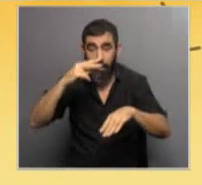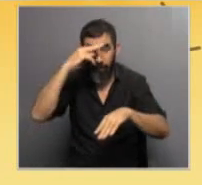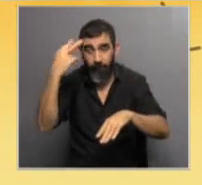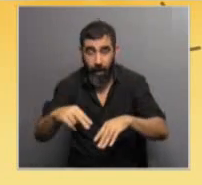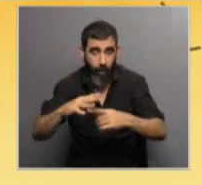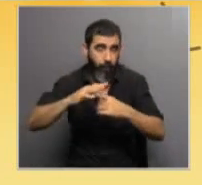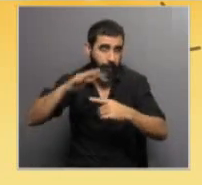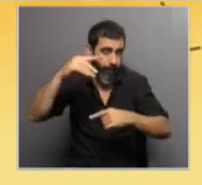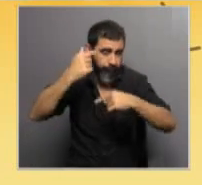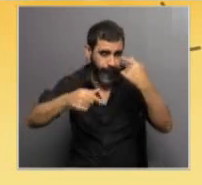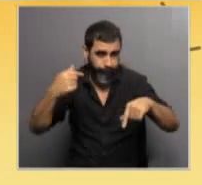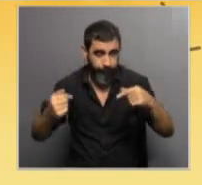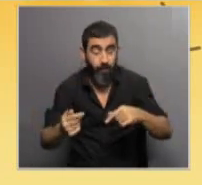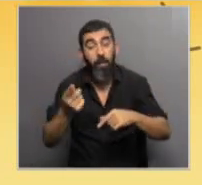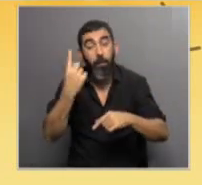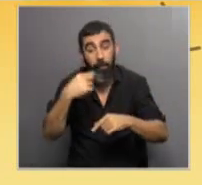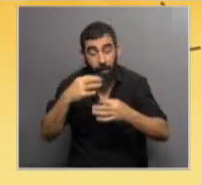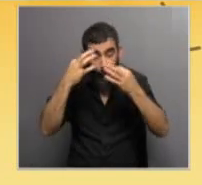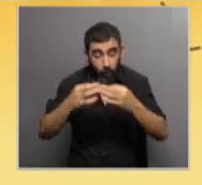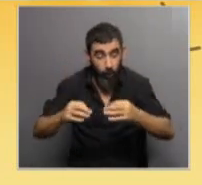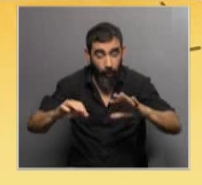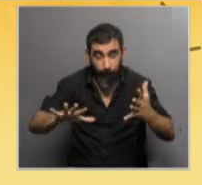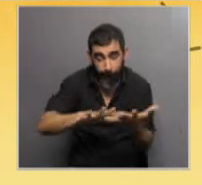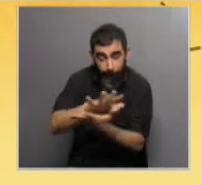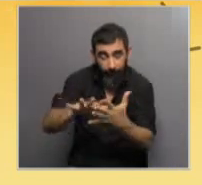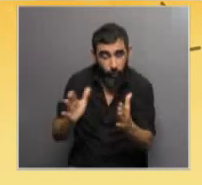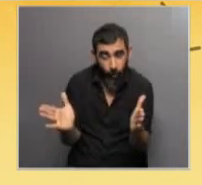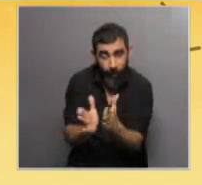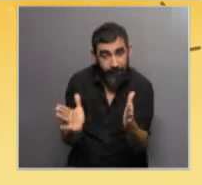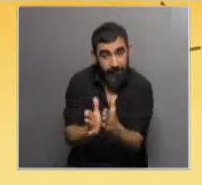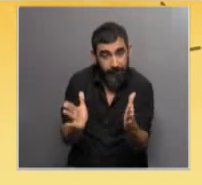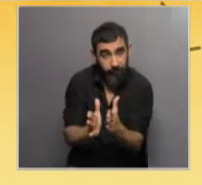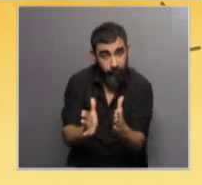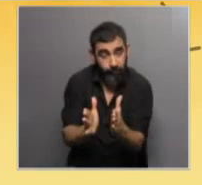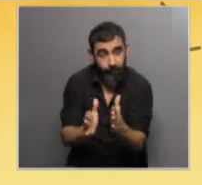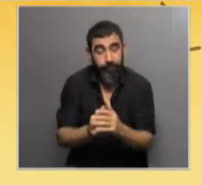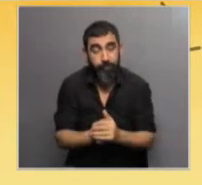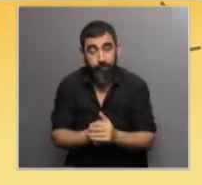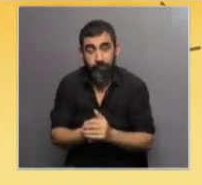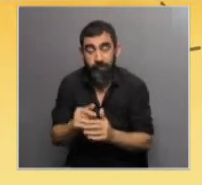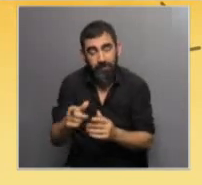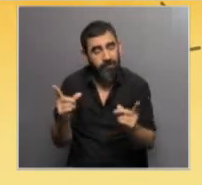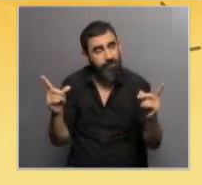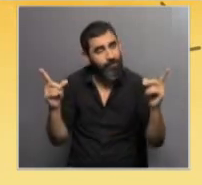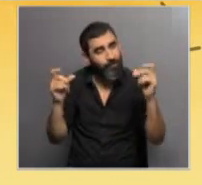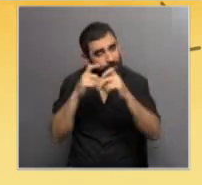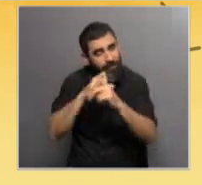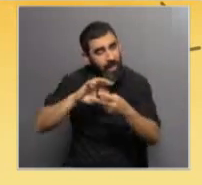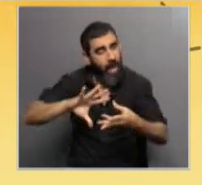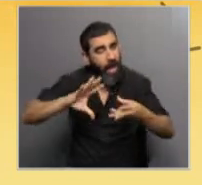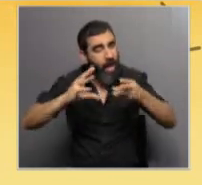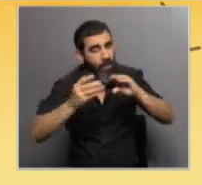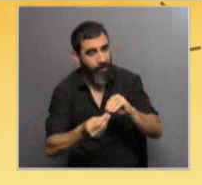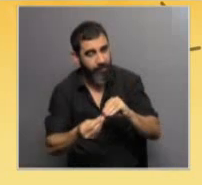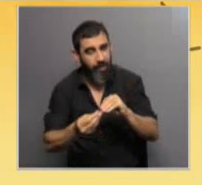lo vamos comprimiendo a un espacio más pequeñito y bueno es muy difícil poder adaptarse y